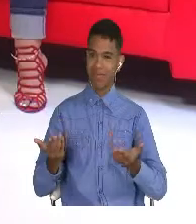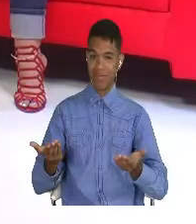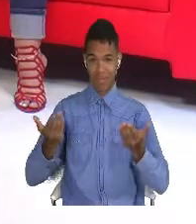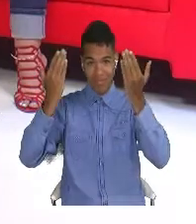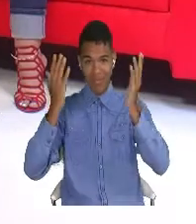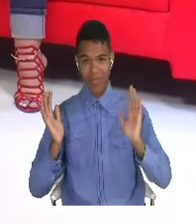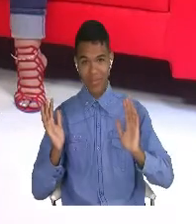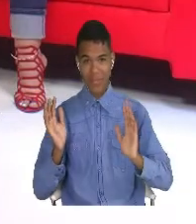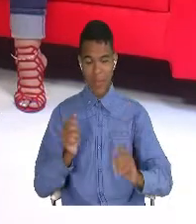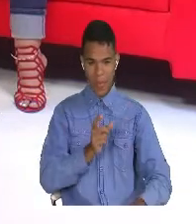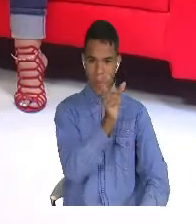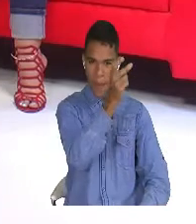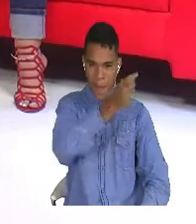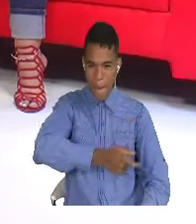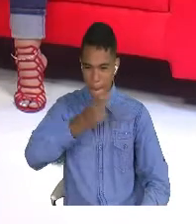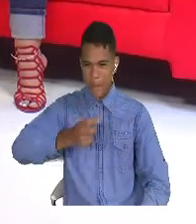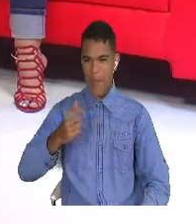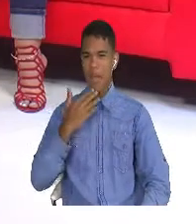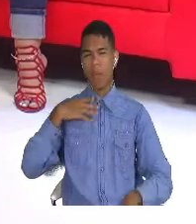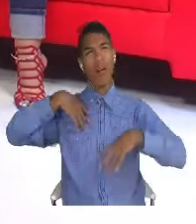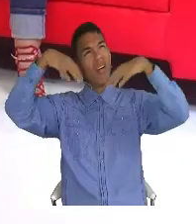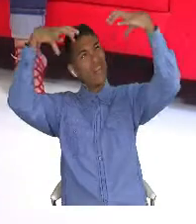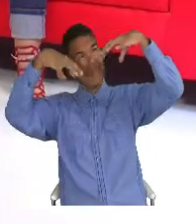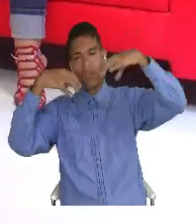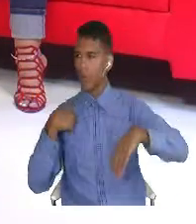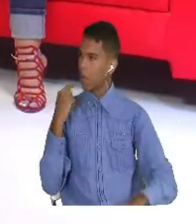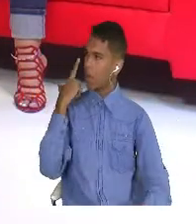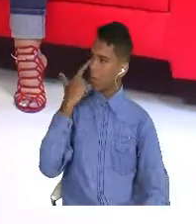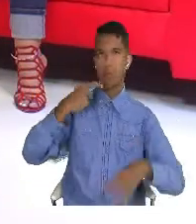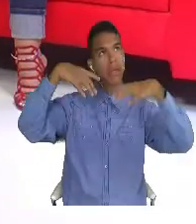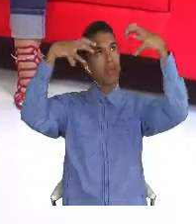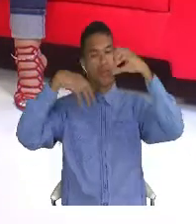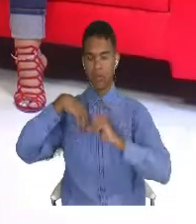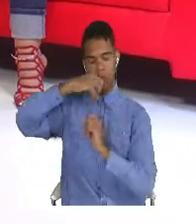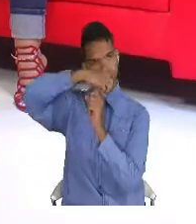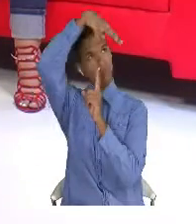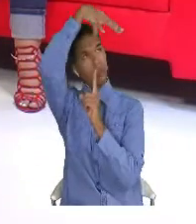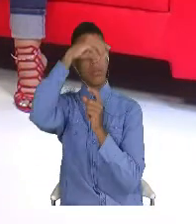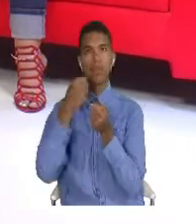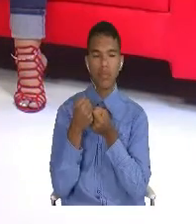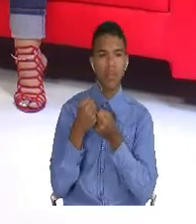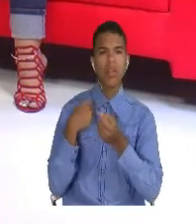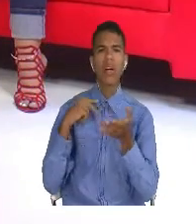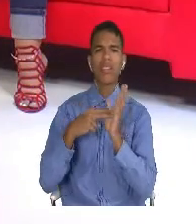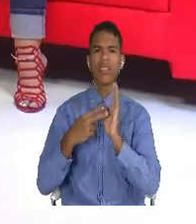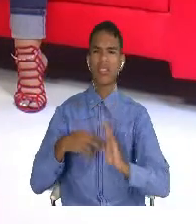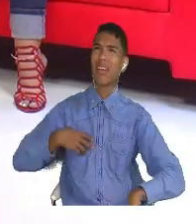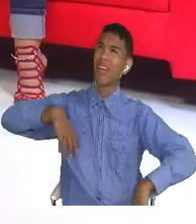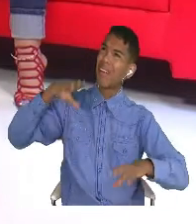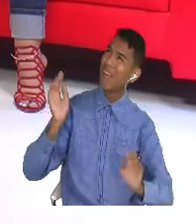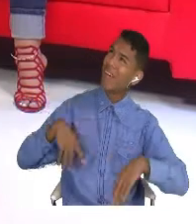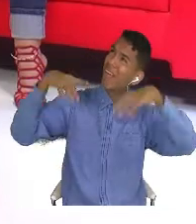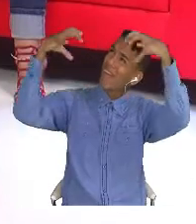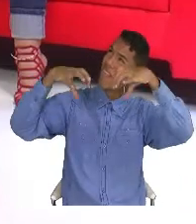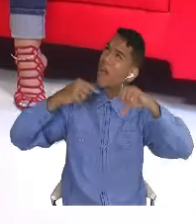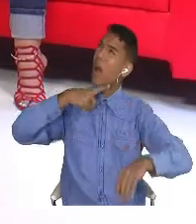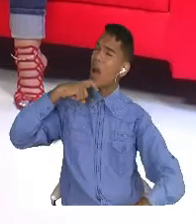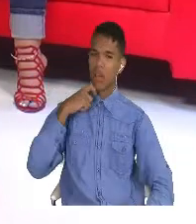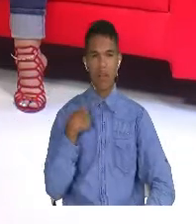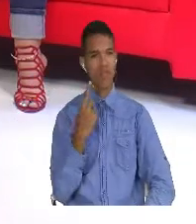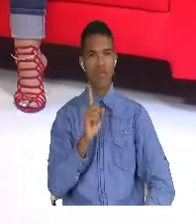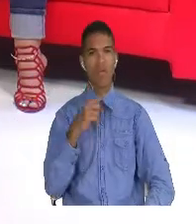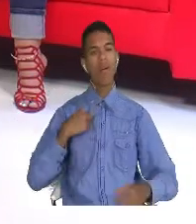personas que si nosotros dice, está lloviendo, ah, qué bien, está lloviendo, voy a sacar mi paraguas, pero no se va a sentir mal por eso. Entonces, digamos que asumen la